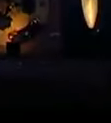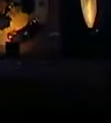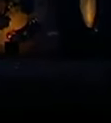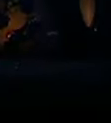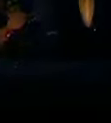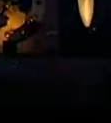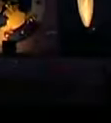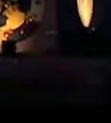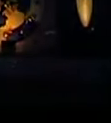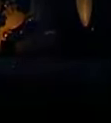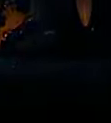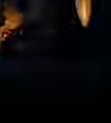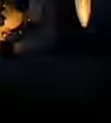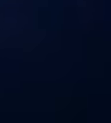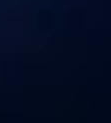Baby, I